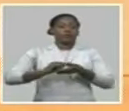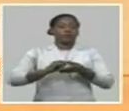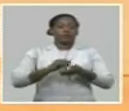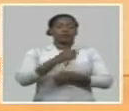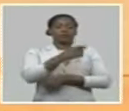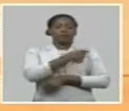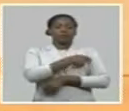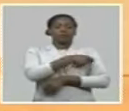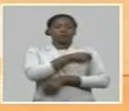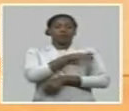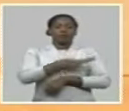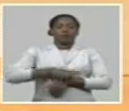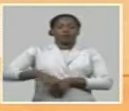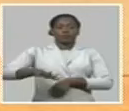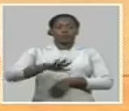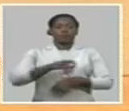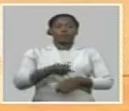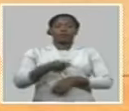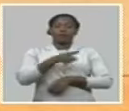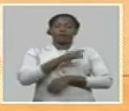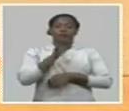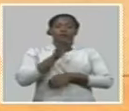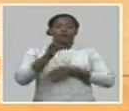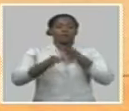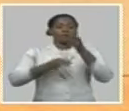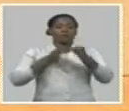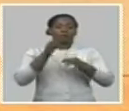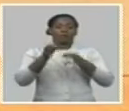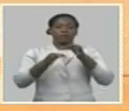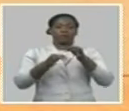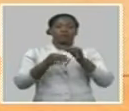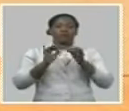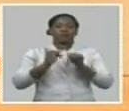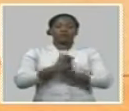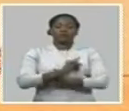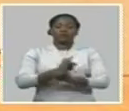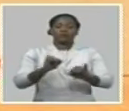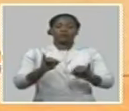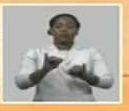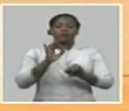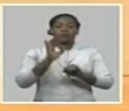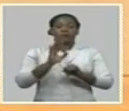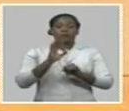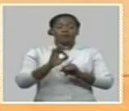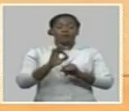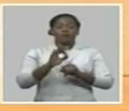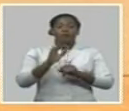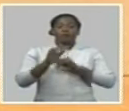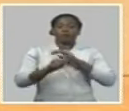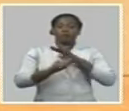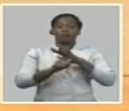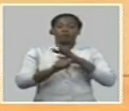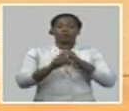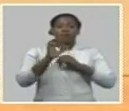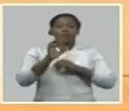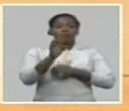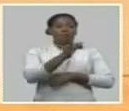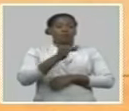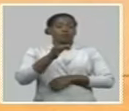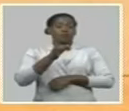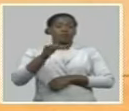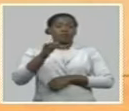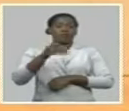como se informó en el día de ayer ya se activaron los consejos de defensa provinciales los consejos de defensa municipal en